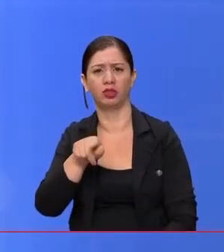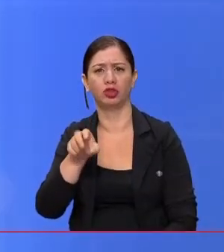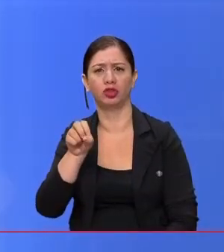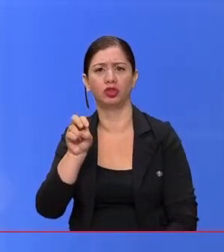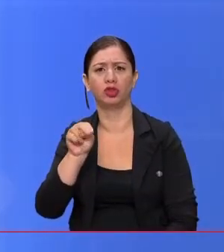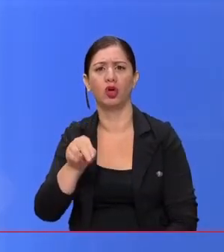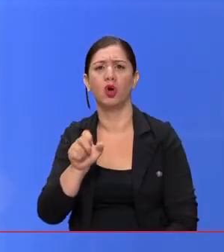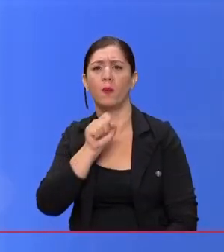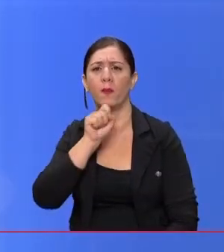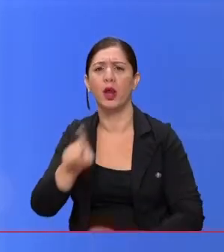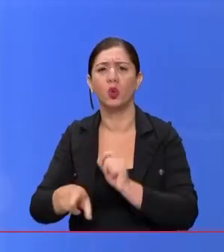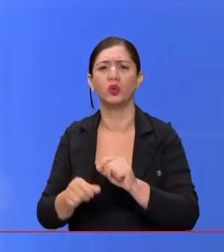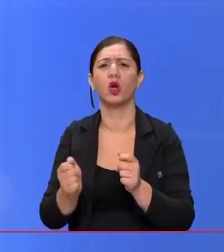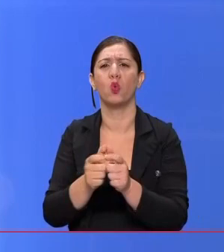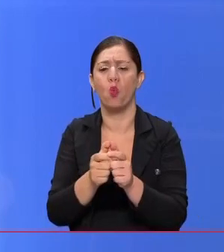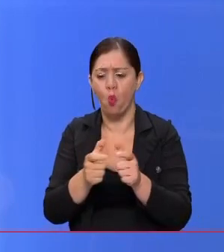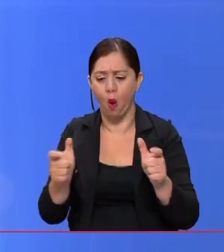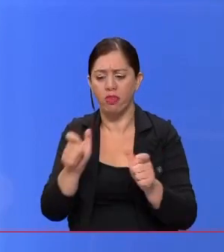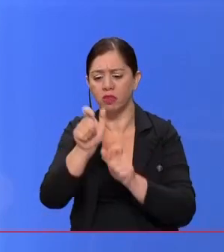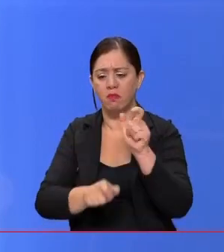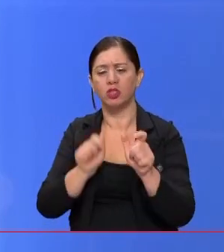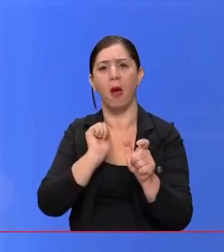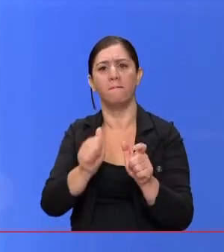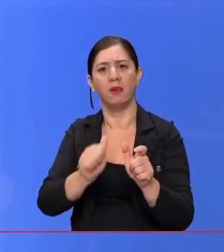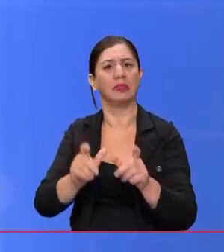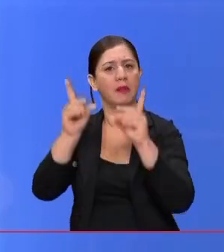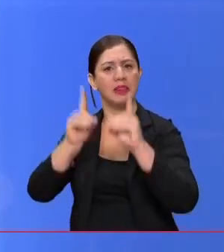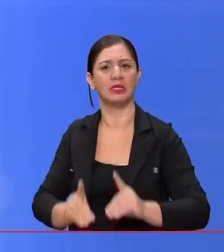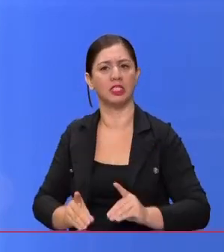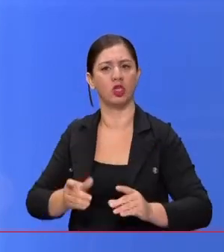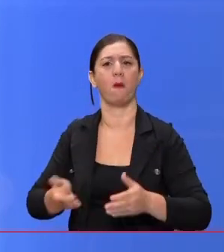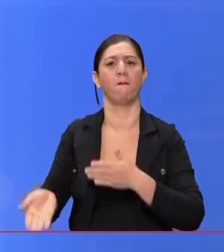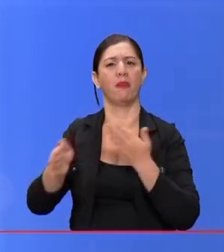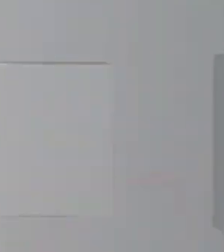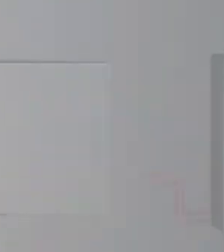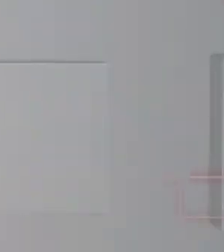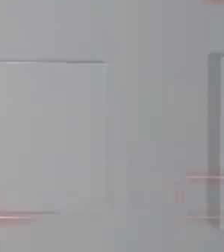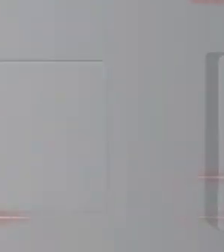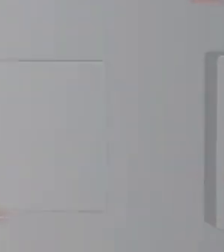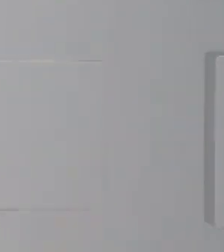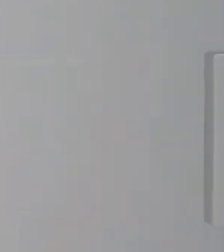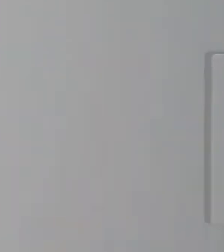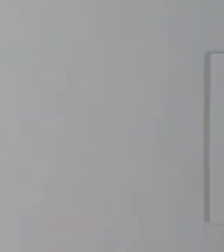han quitado la vida durante este año y qué dicen las autoridades?